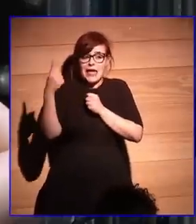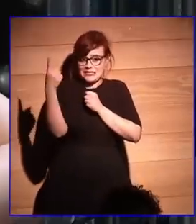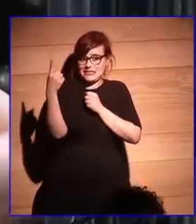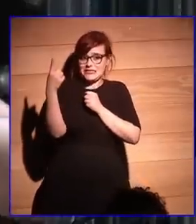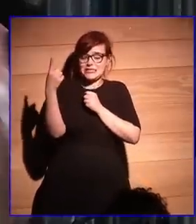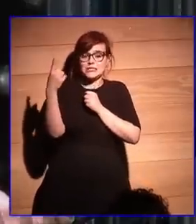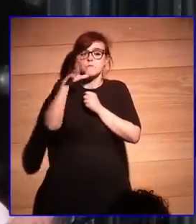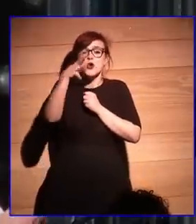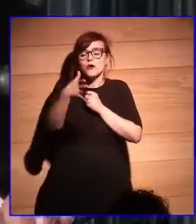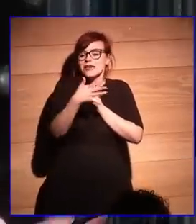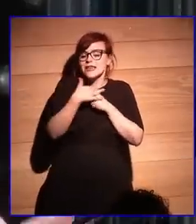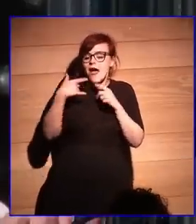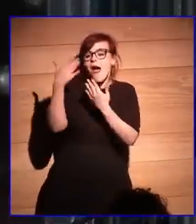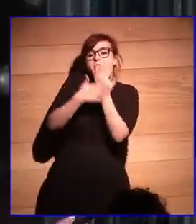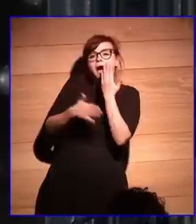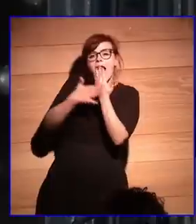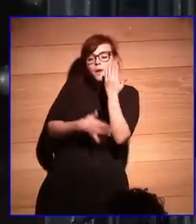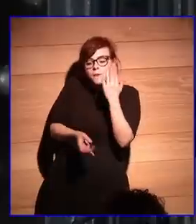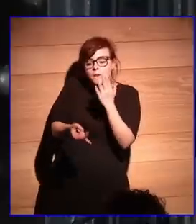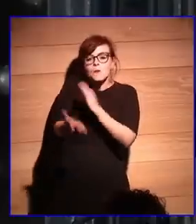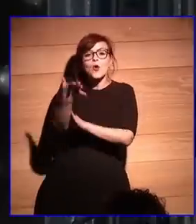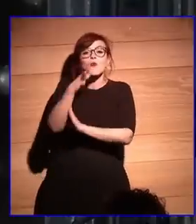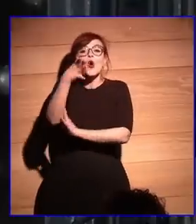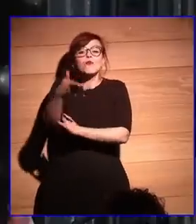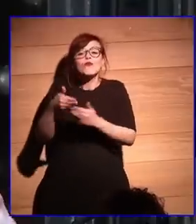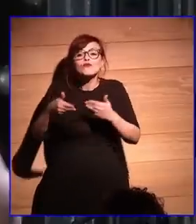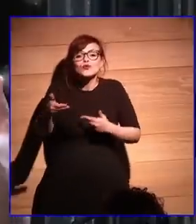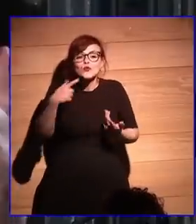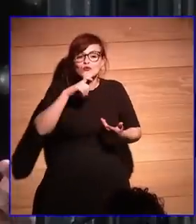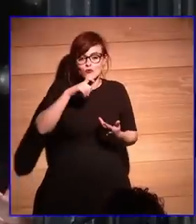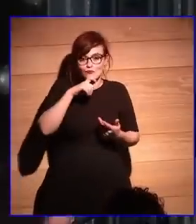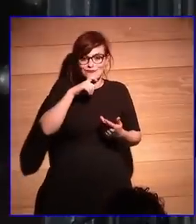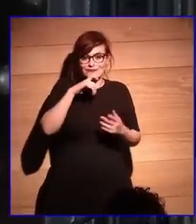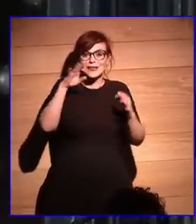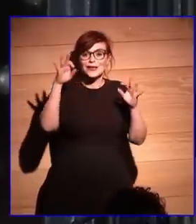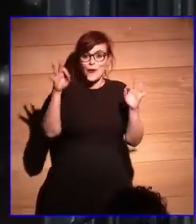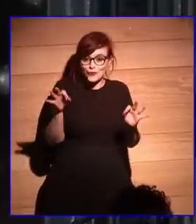iba a hacer posible todo lo que iba a suceder después. Y de hecho se dirige a él